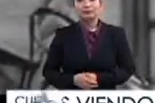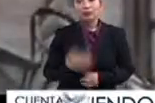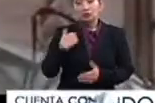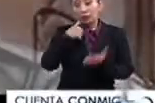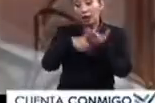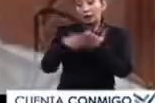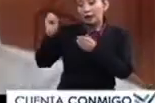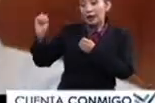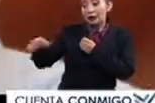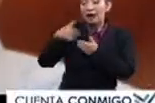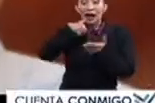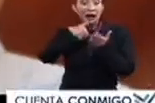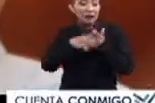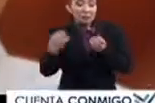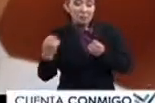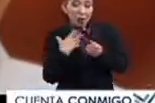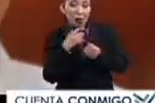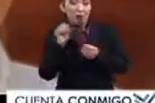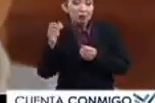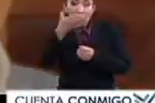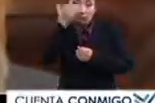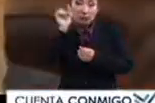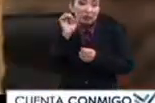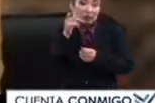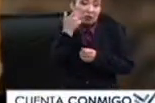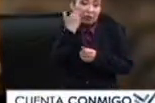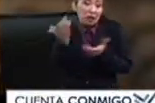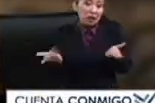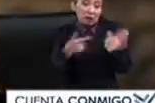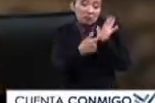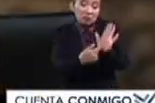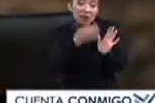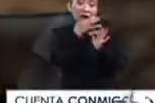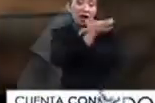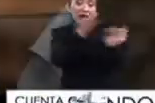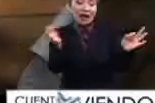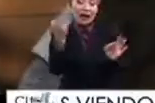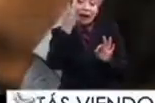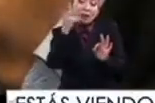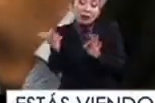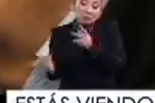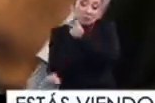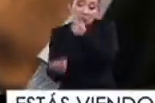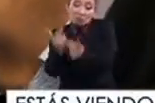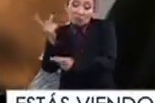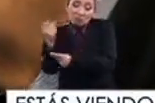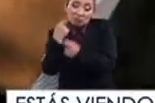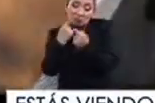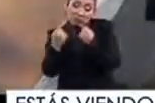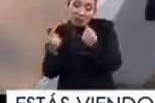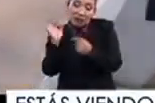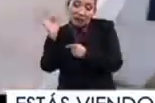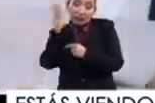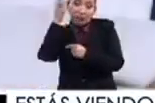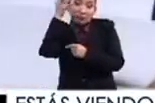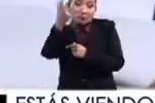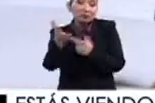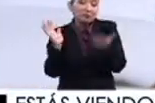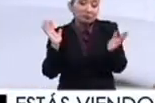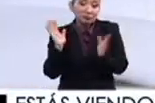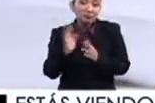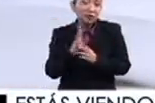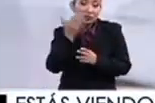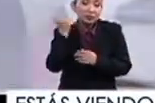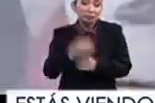Sería estupendo. No sé si Sergio querría, entonces tendría que ser una cosa que quizás ahora sus herederos van a decir que